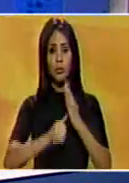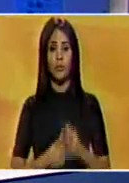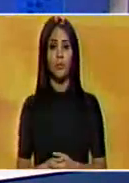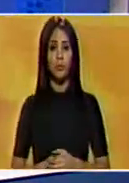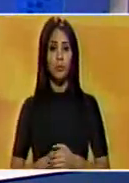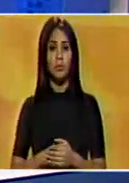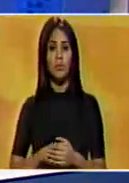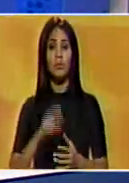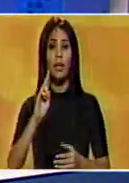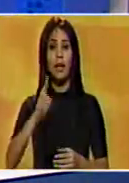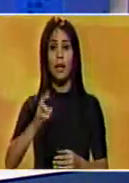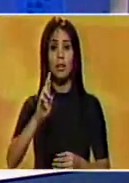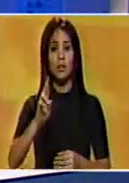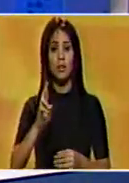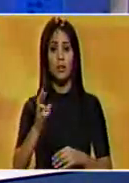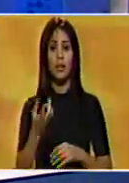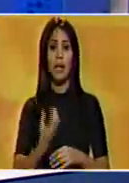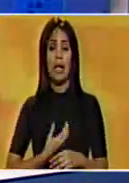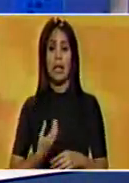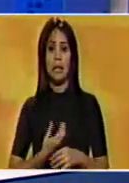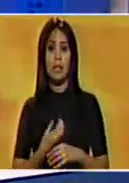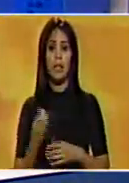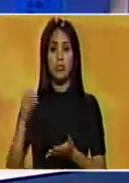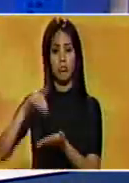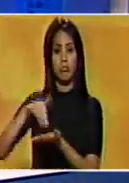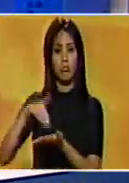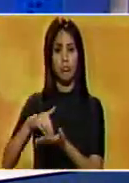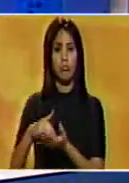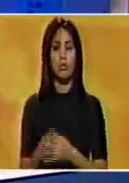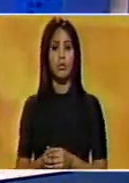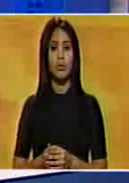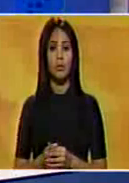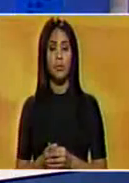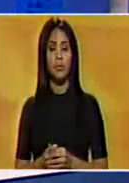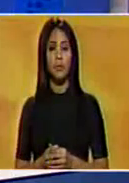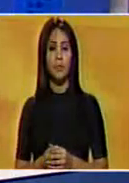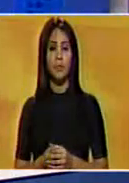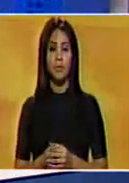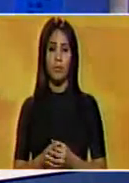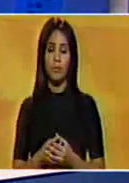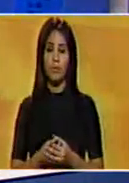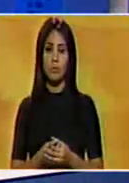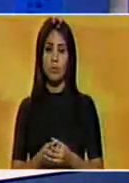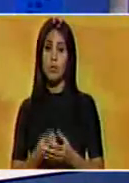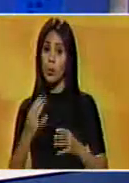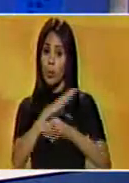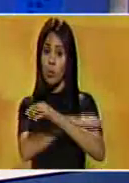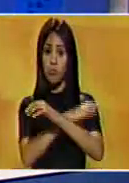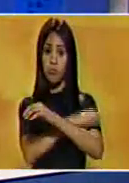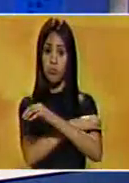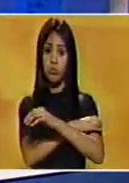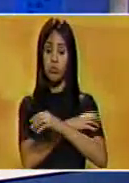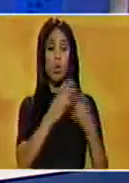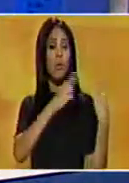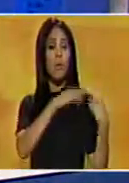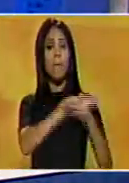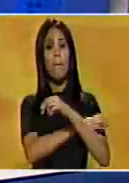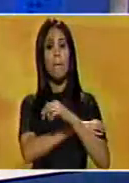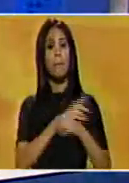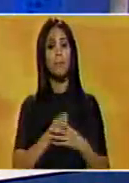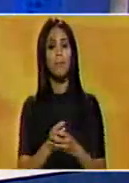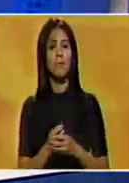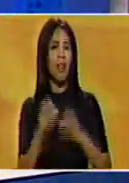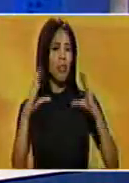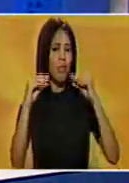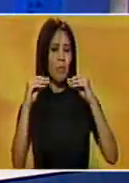Héctor Rodríguez, candidato a la gobernación del Estado Miranda por el Partido Socialista Unido de Venezuela, cuestionó que los representantes de la oposición en los encuentros exploratorios por el